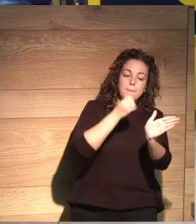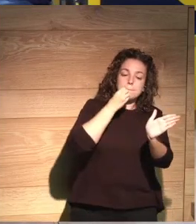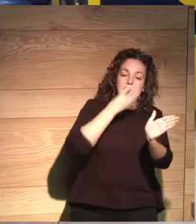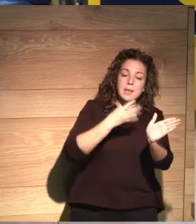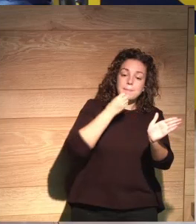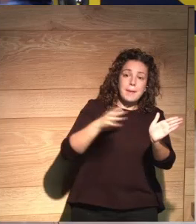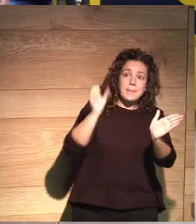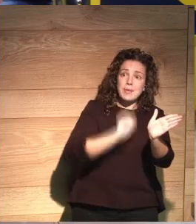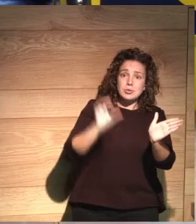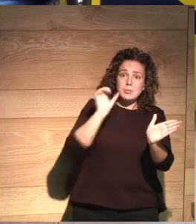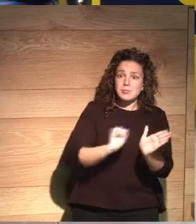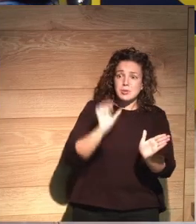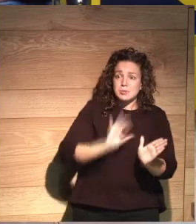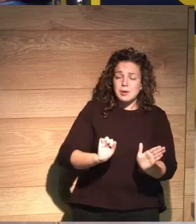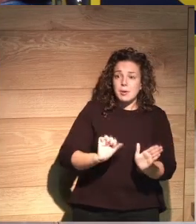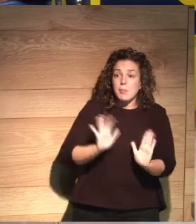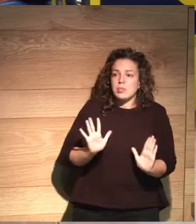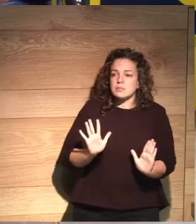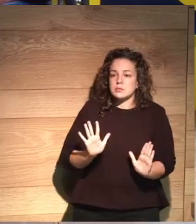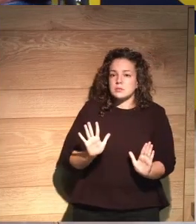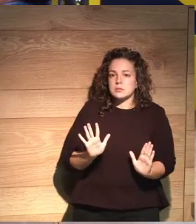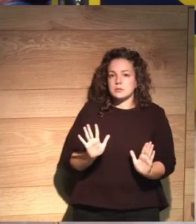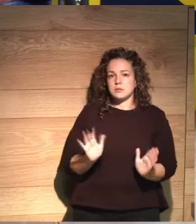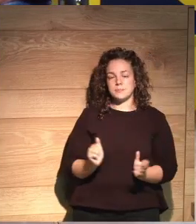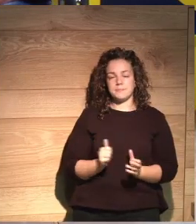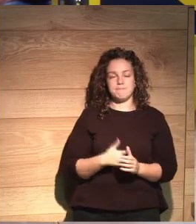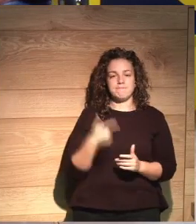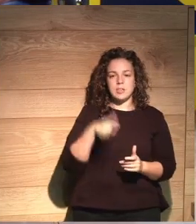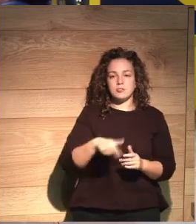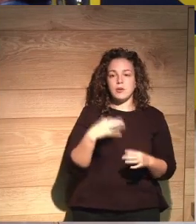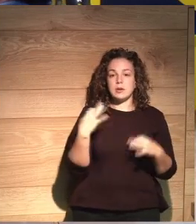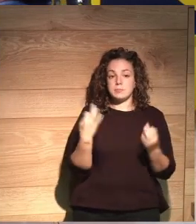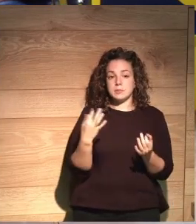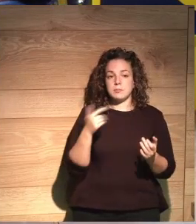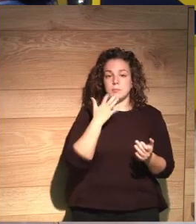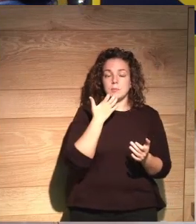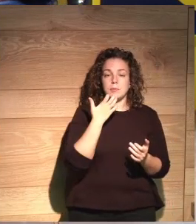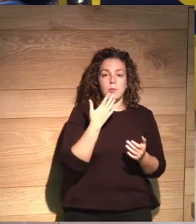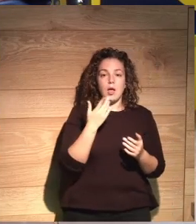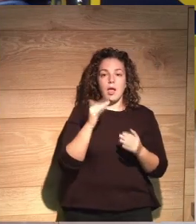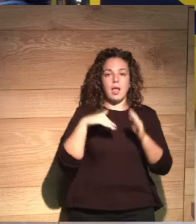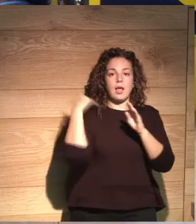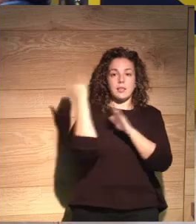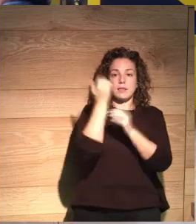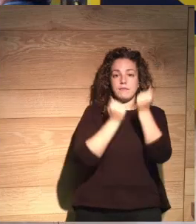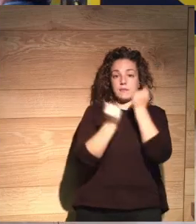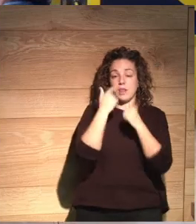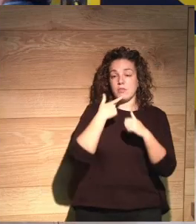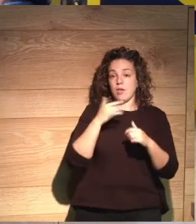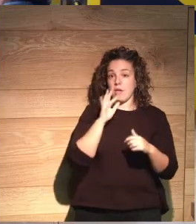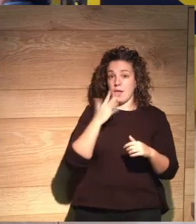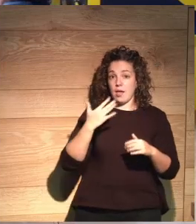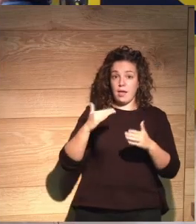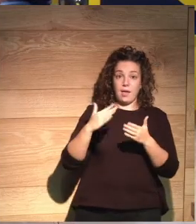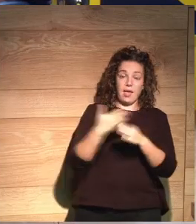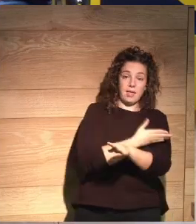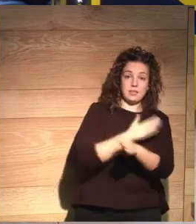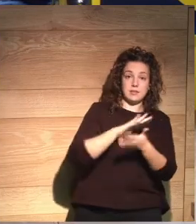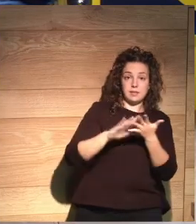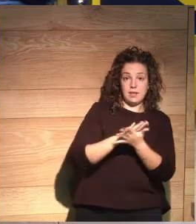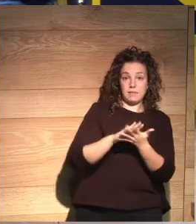fantástico y después ahí eso es lo que ha pasado por ejemplo las altas finanzas de la que yo hablaba al inicio es